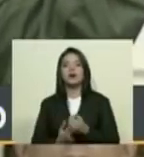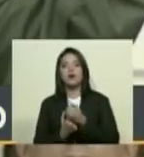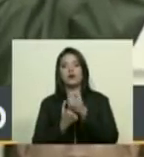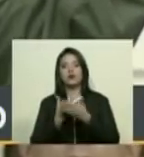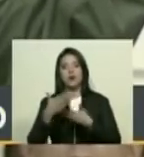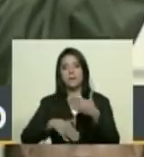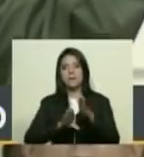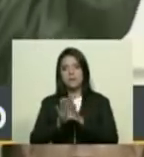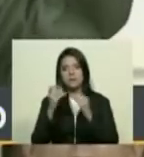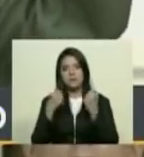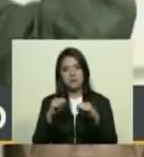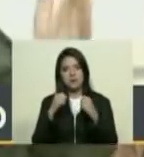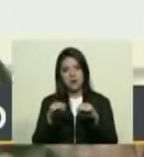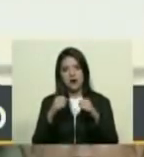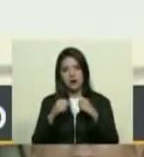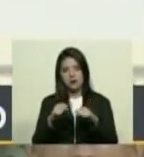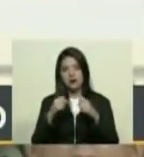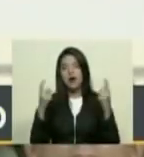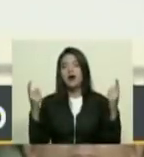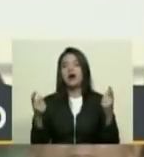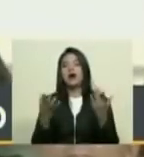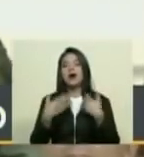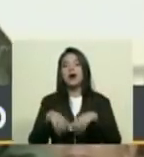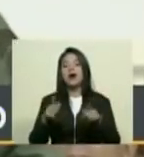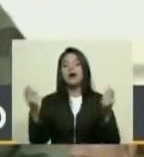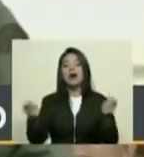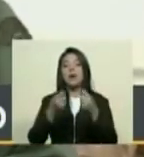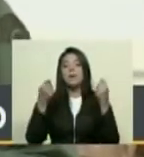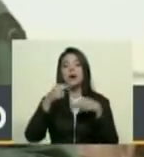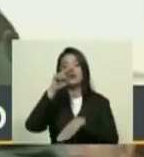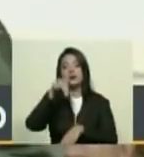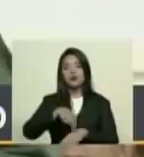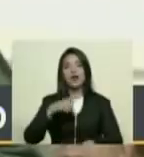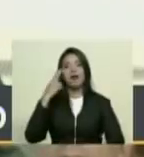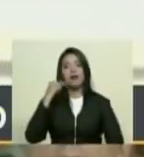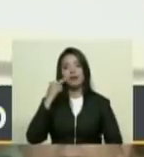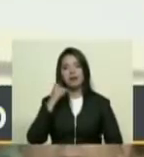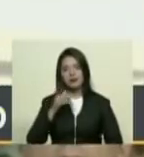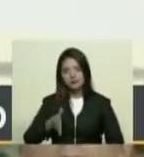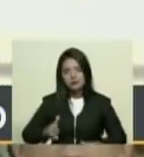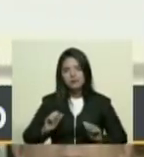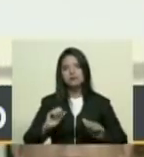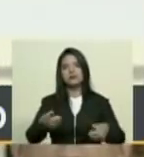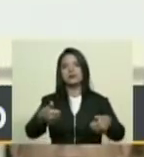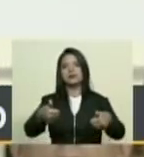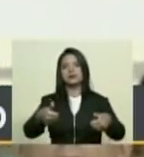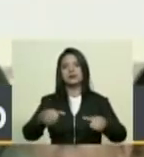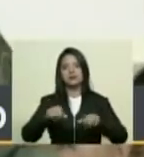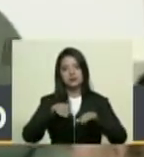marcha. Campaña Nacional Negro Primero, ¡avanzar!